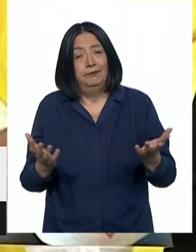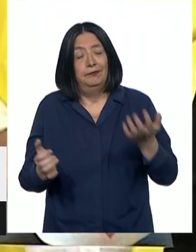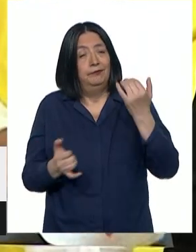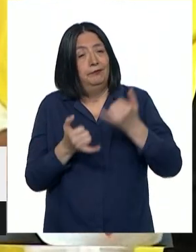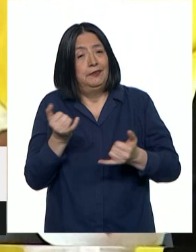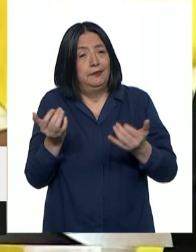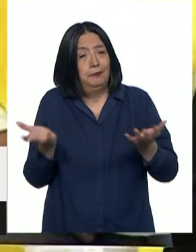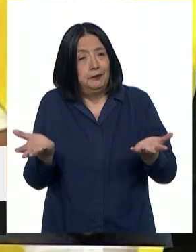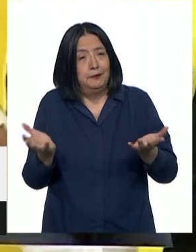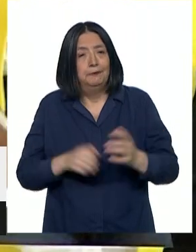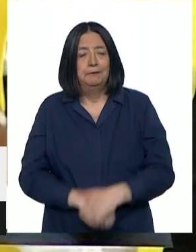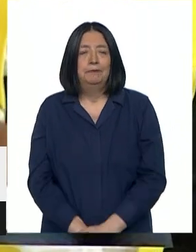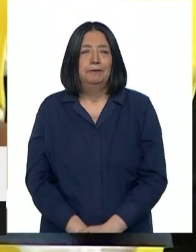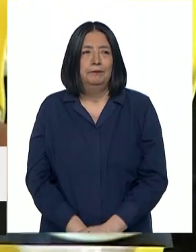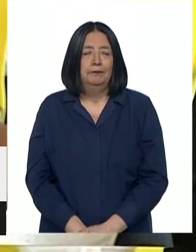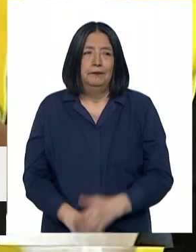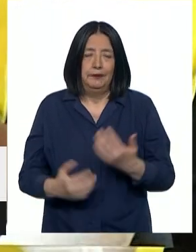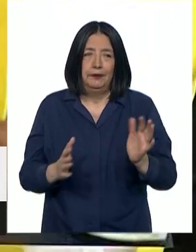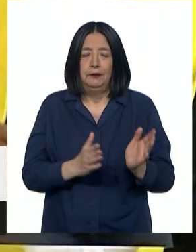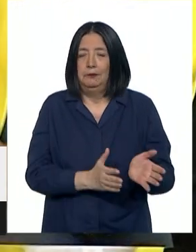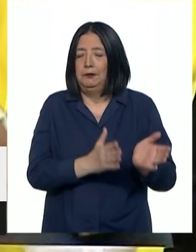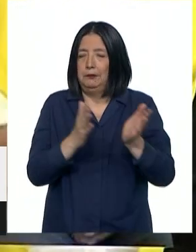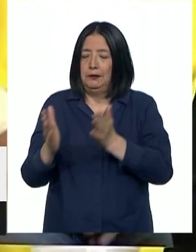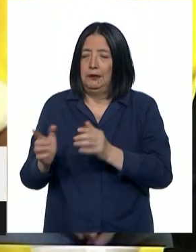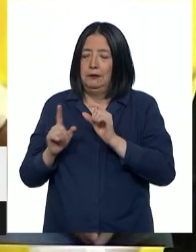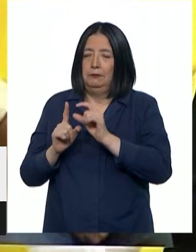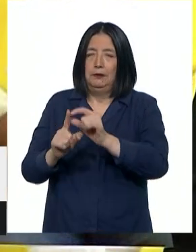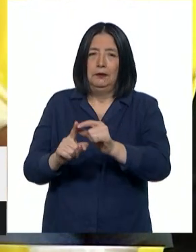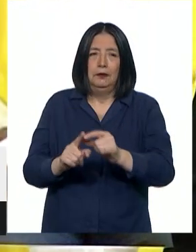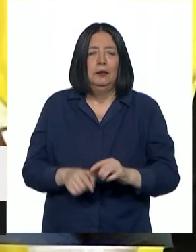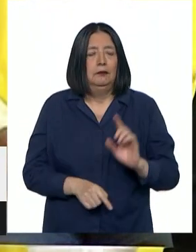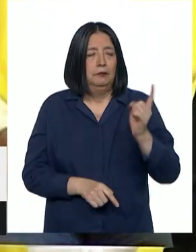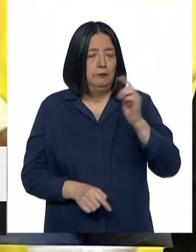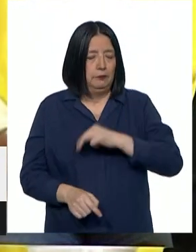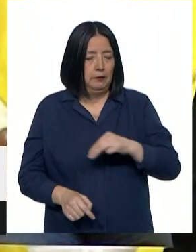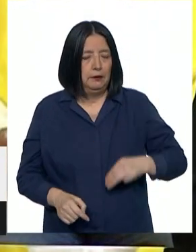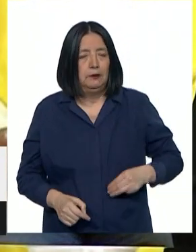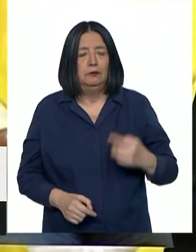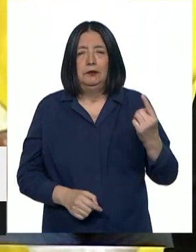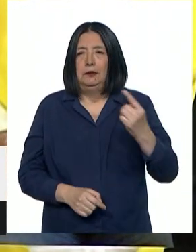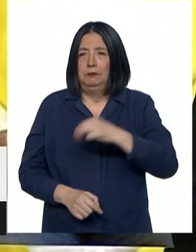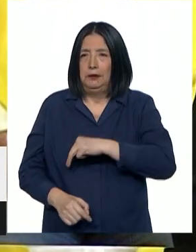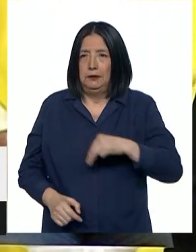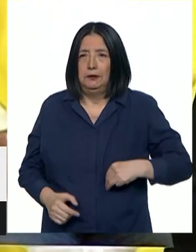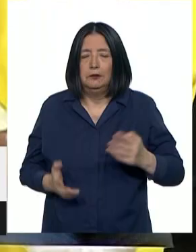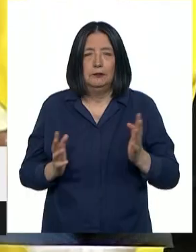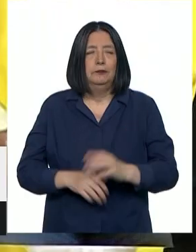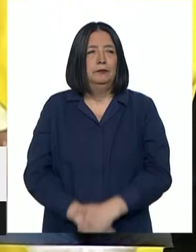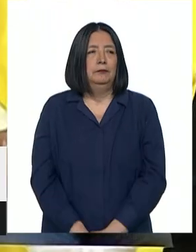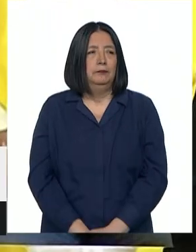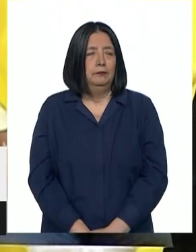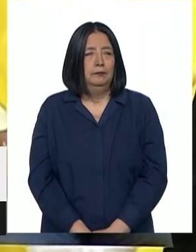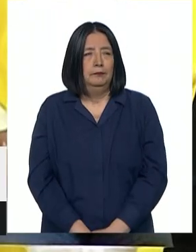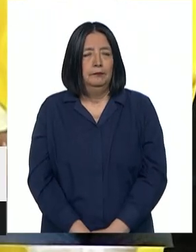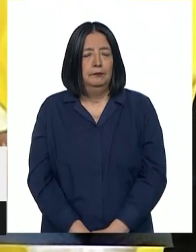Finalmente, ya luego para pasar las palabras al Premier y a los ministros,